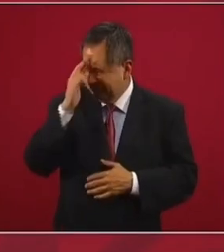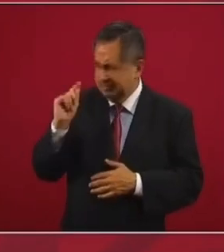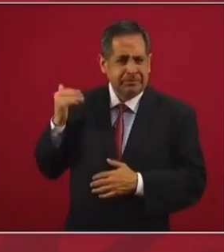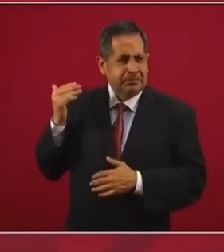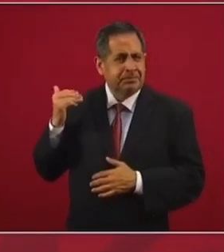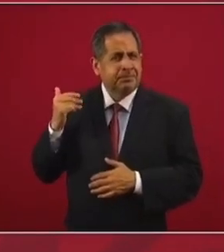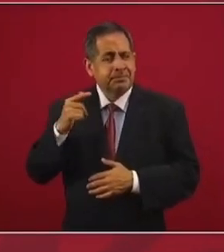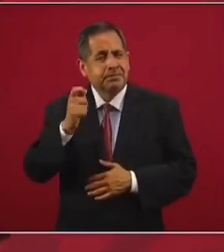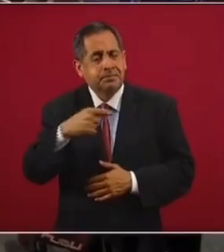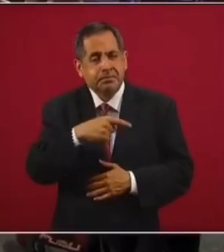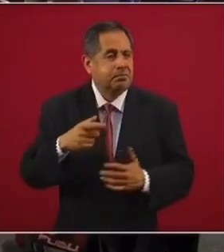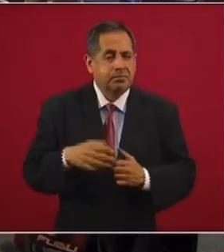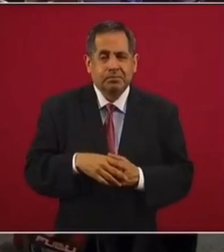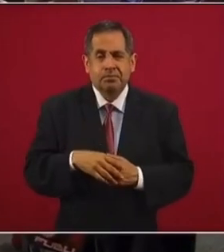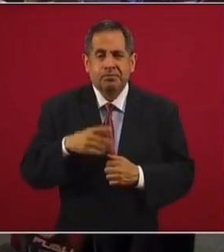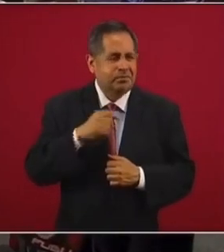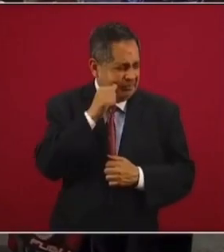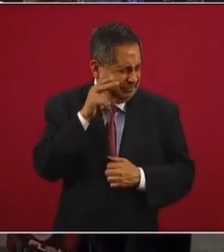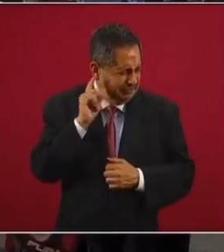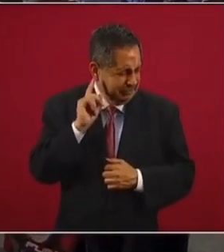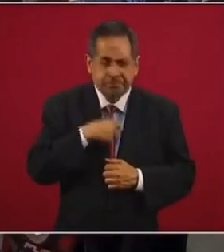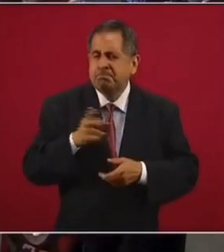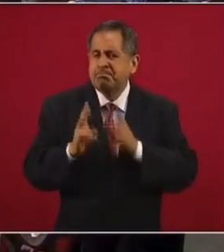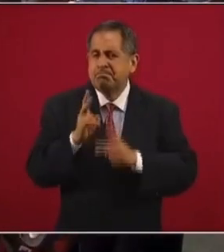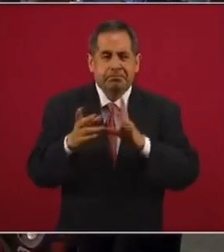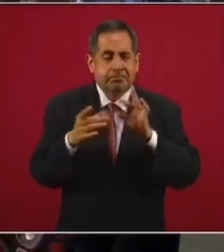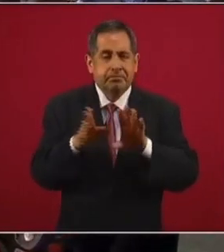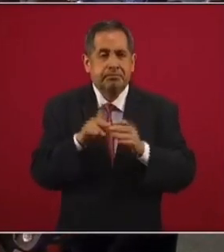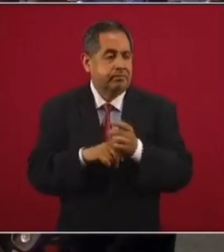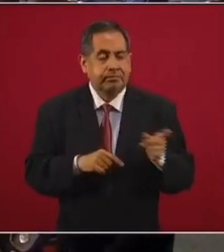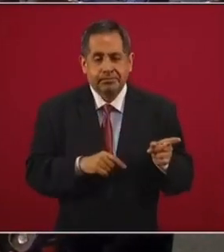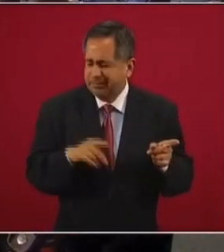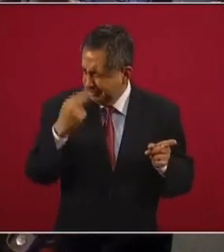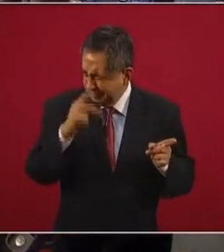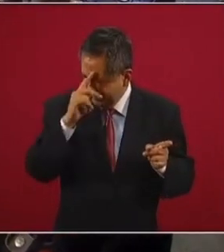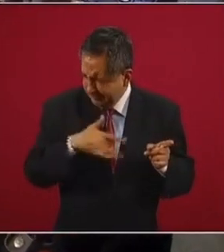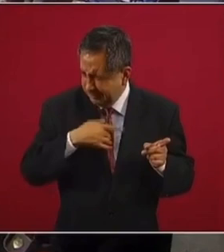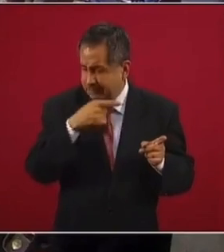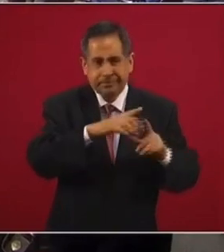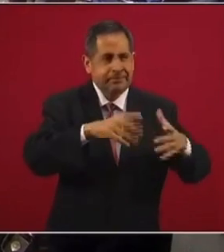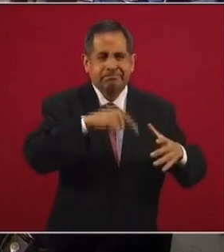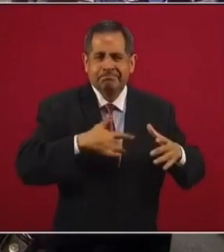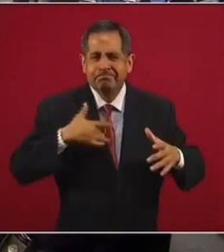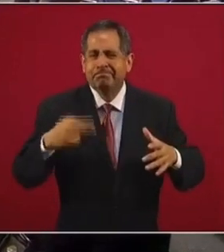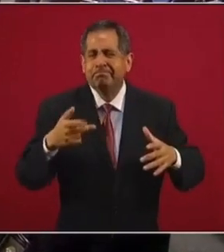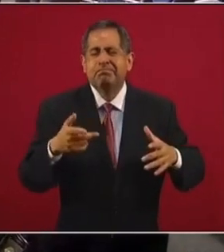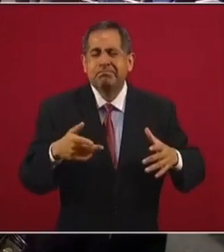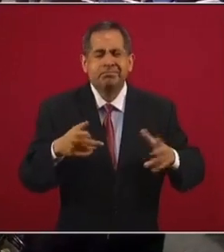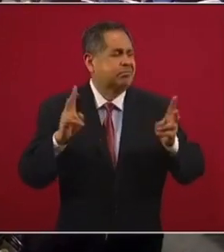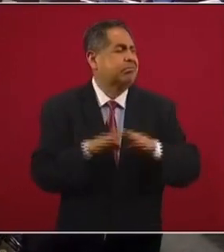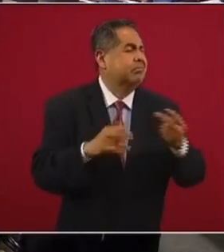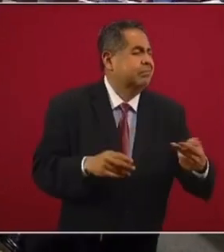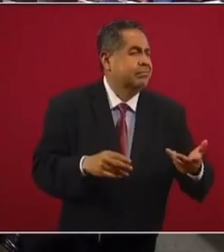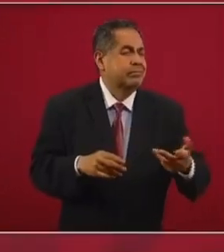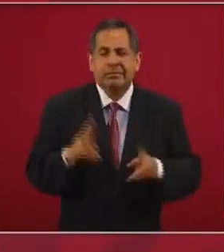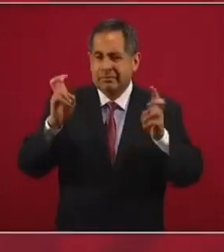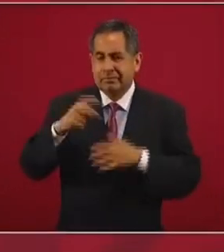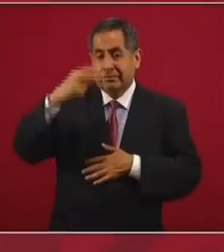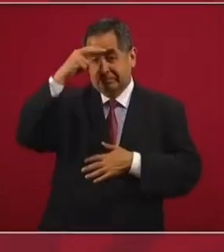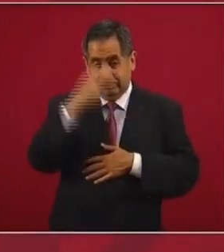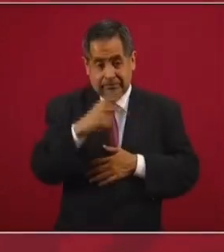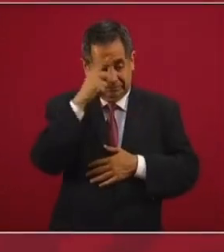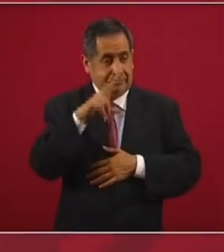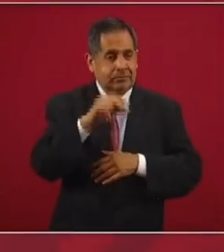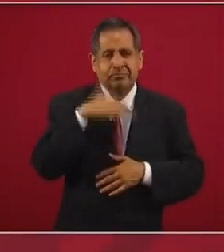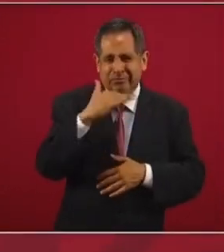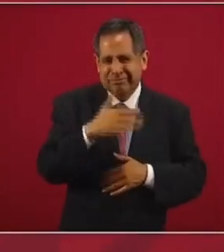Hace poco, hablábamos ayer de... ¿cómo se llama este organismo? Todos mexicanos a favor de la